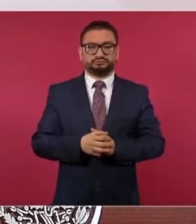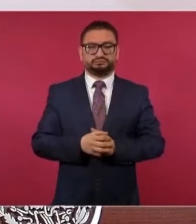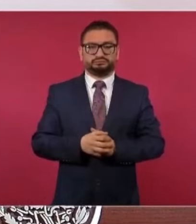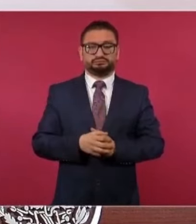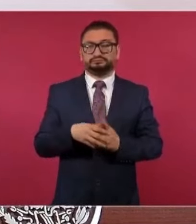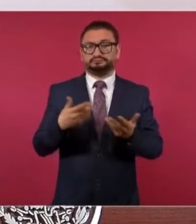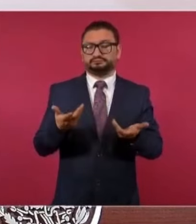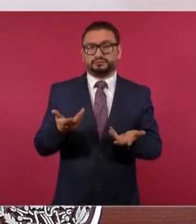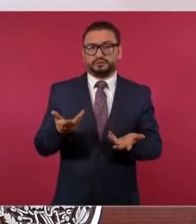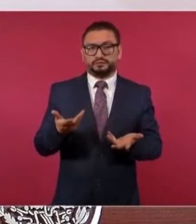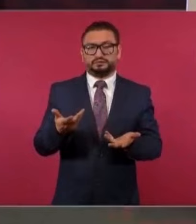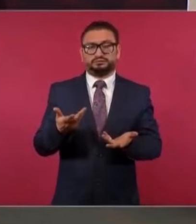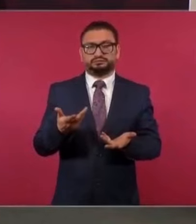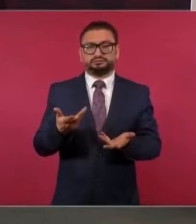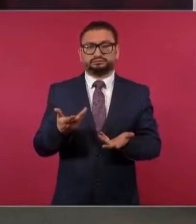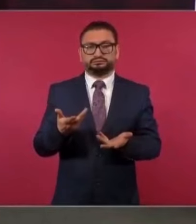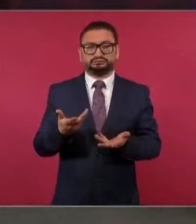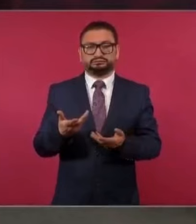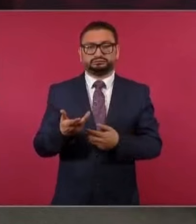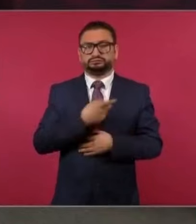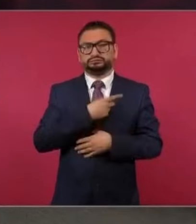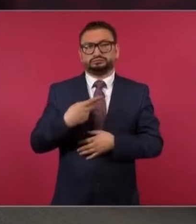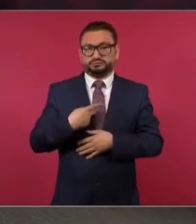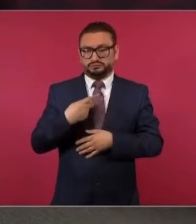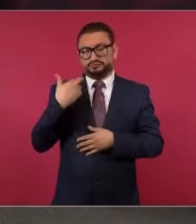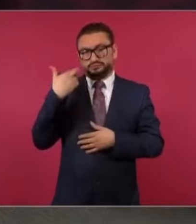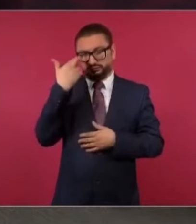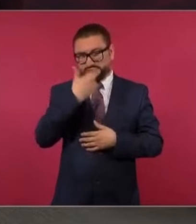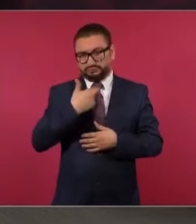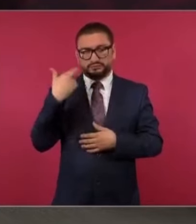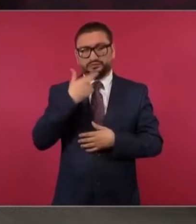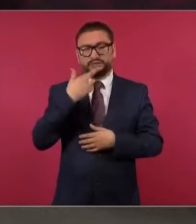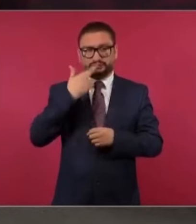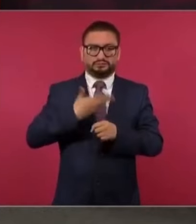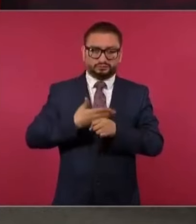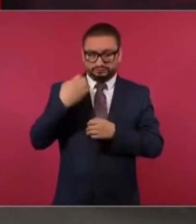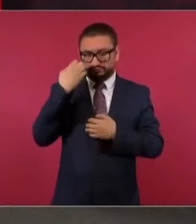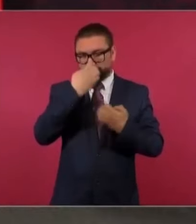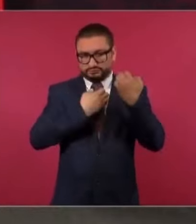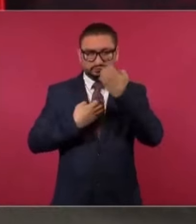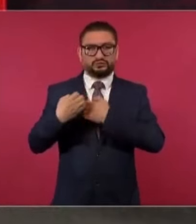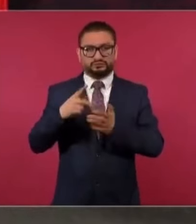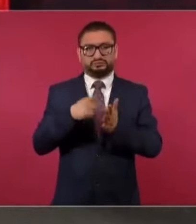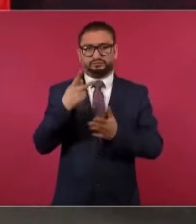Entonces se tiene que hacer una revisión, tenemos la responsabilidad.